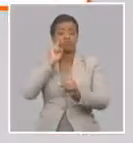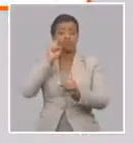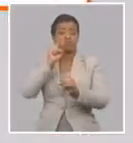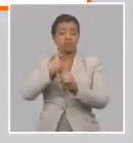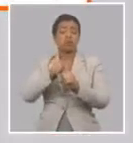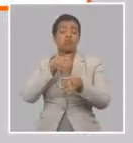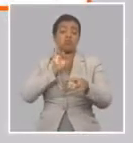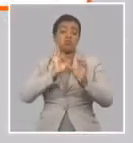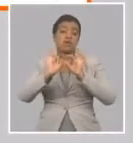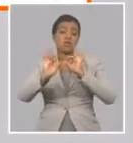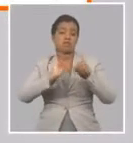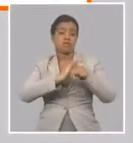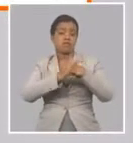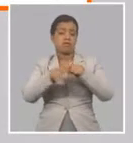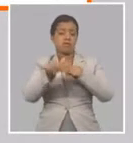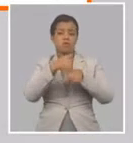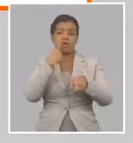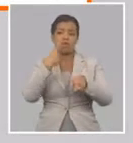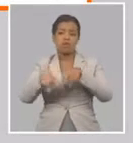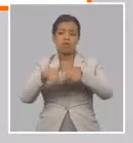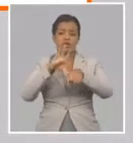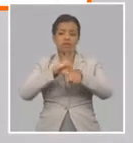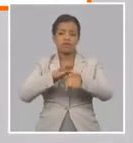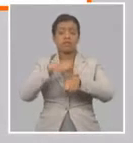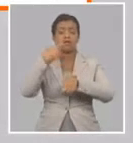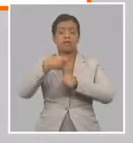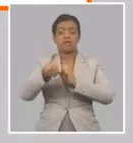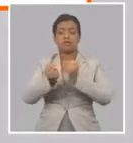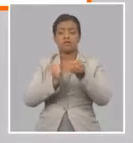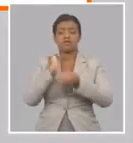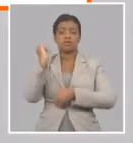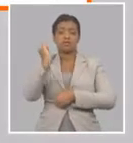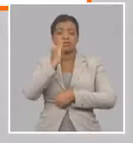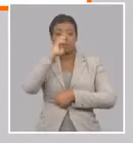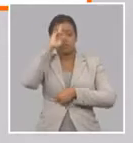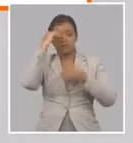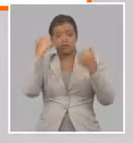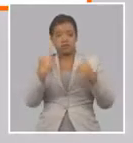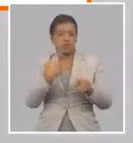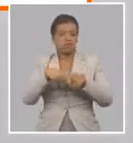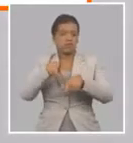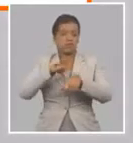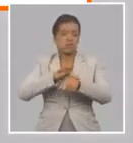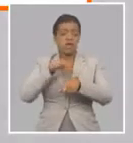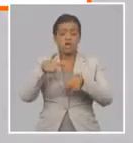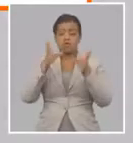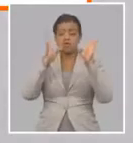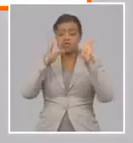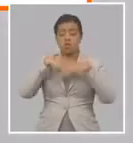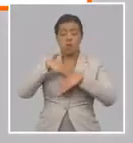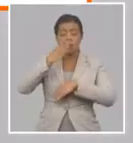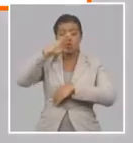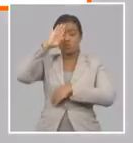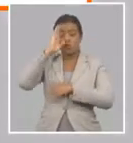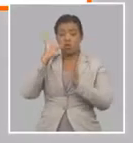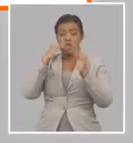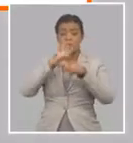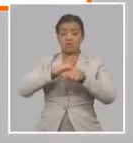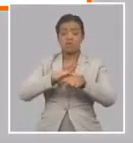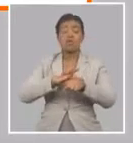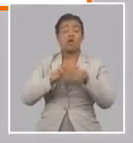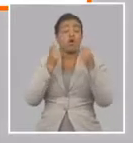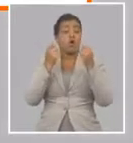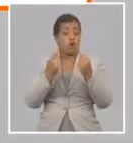de recto de la enfermedad que están sujeta a control solamente nacional por nuestro país que son incluso exóticas para cuba eso tiene un costo y un